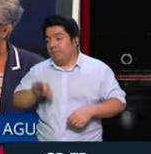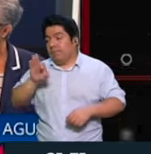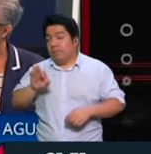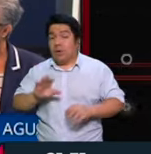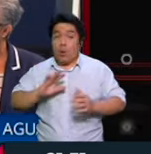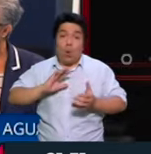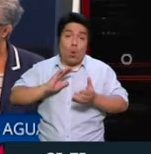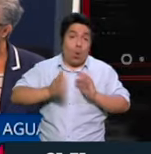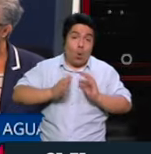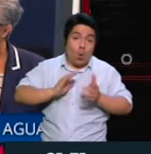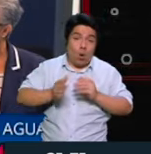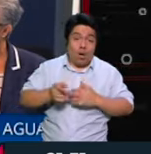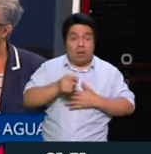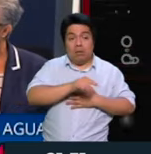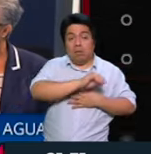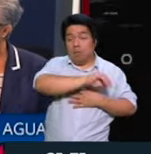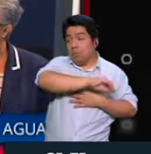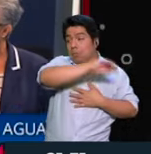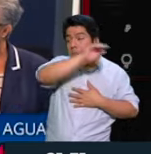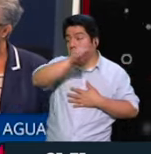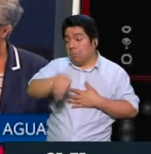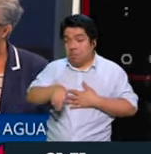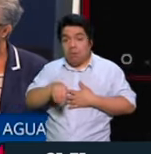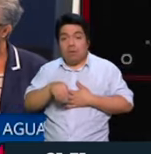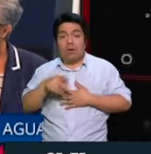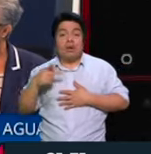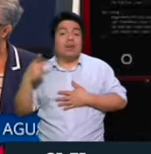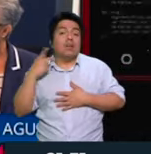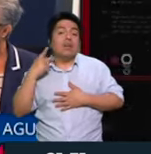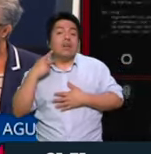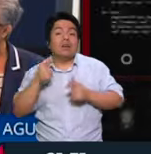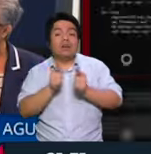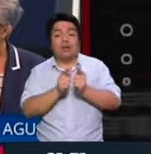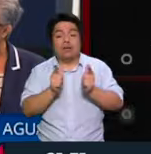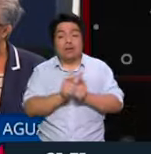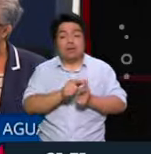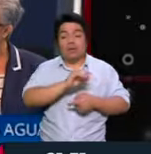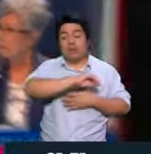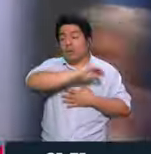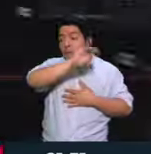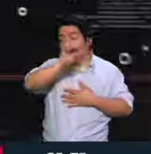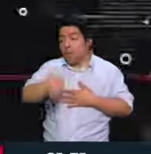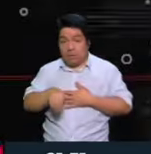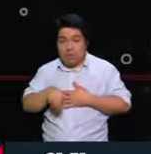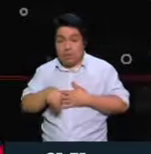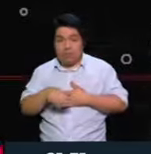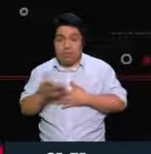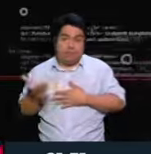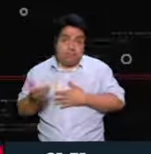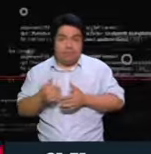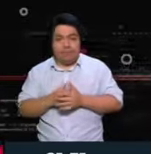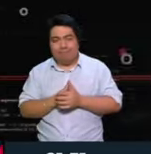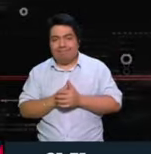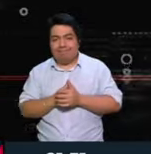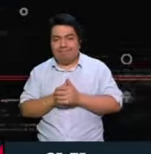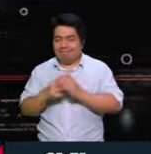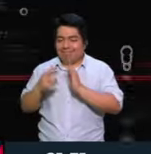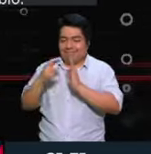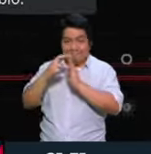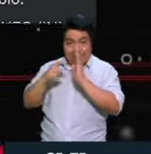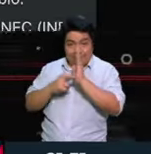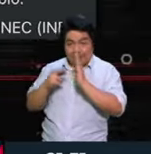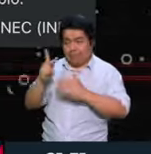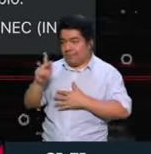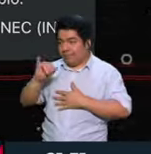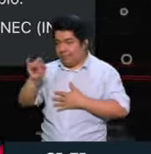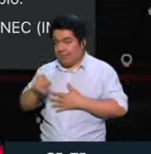uno que lo puso el partido político en el poder. Porque ni siquiera va a ser el pueblo. La reforma al Poder Judicial establece